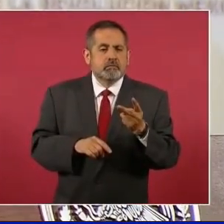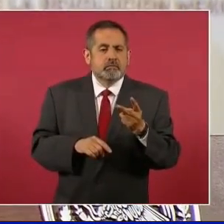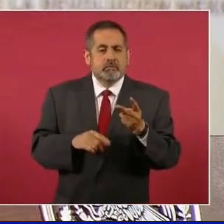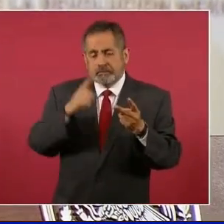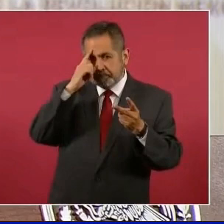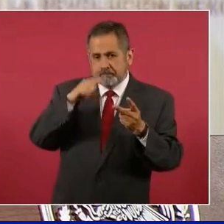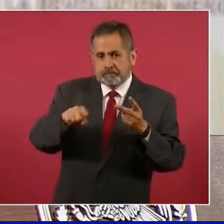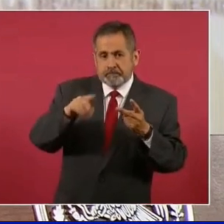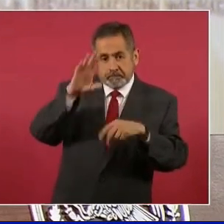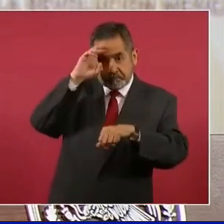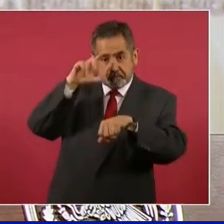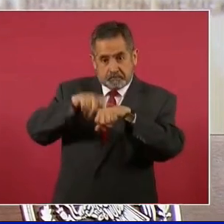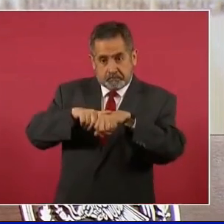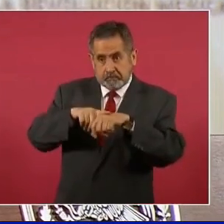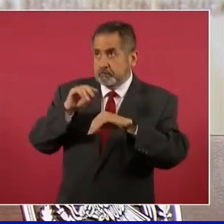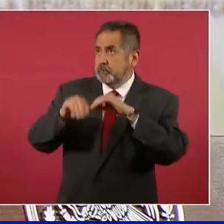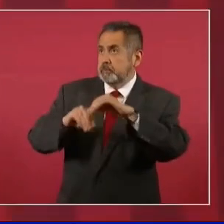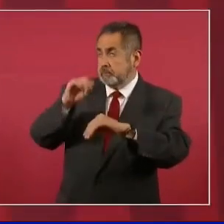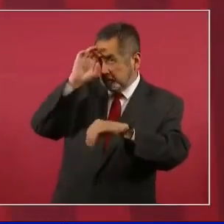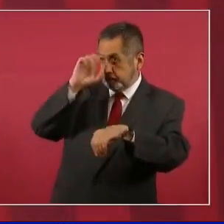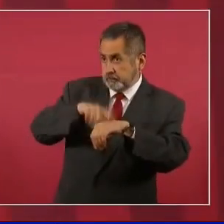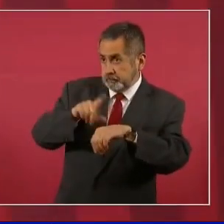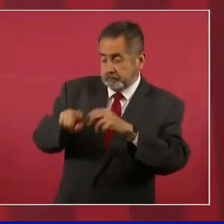infraestructura para la cultura,